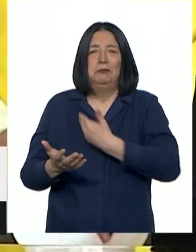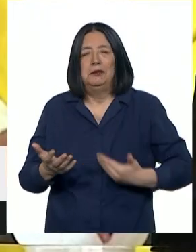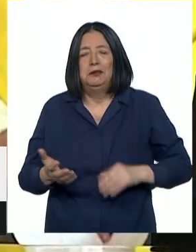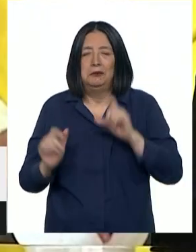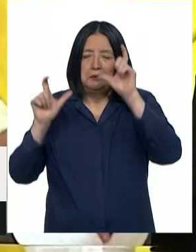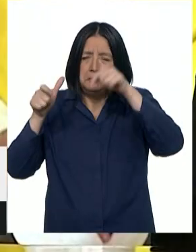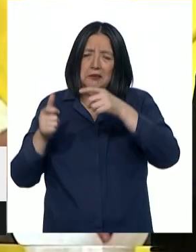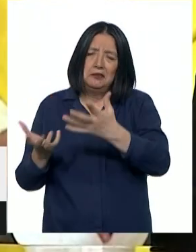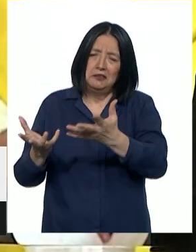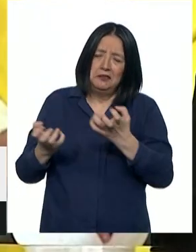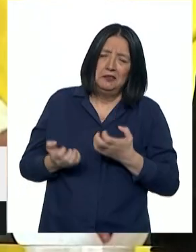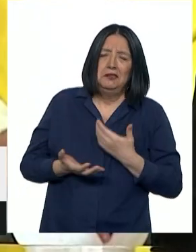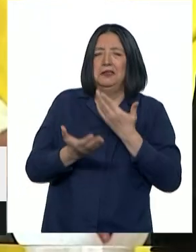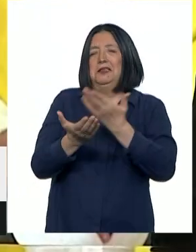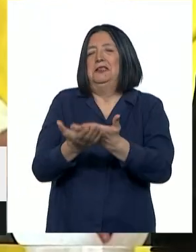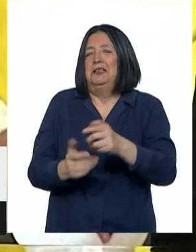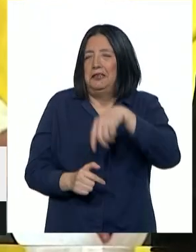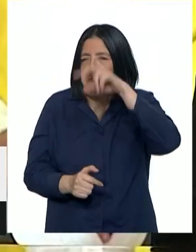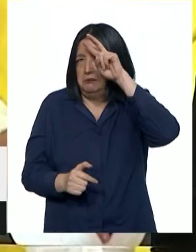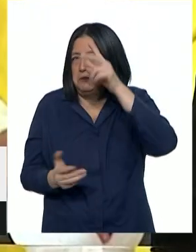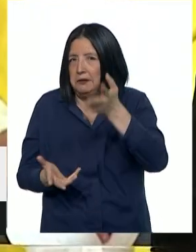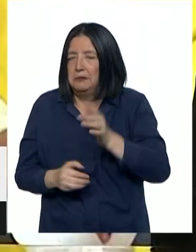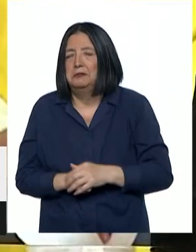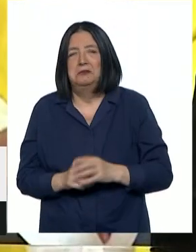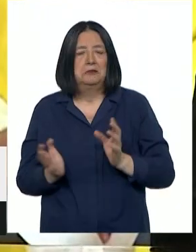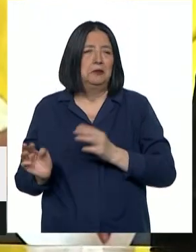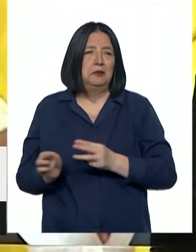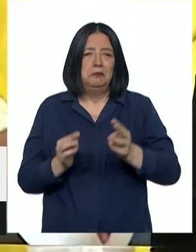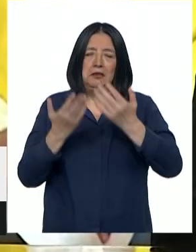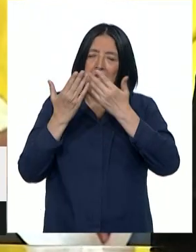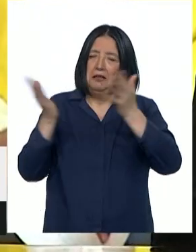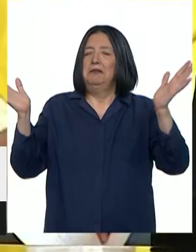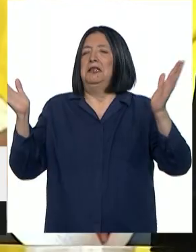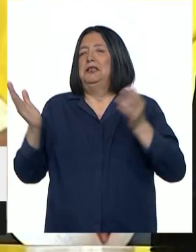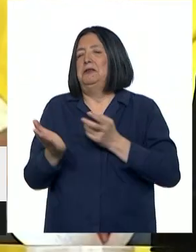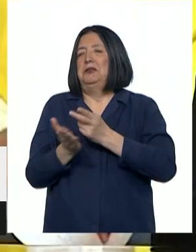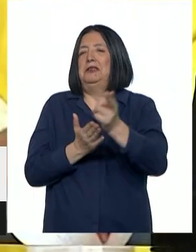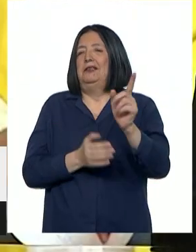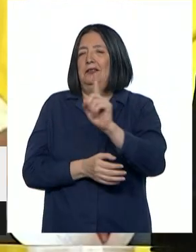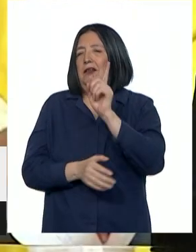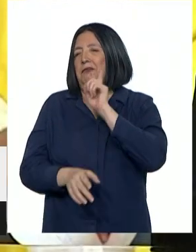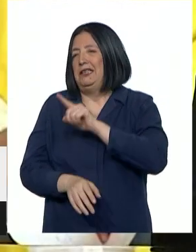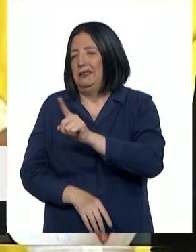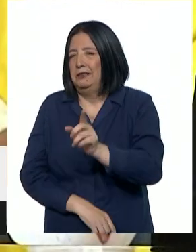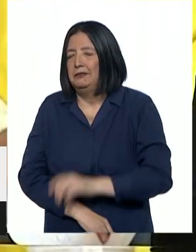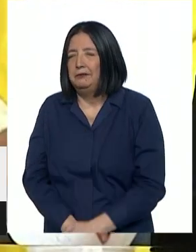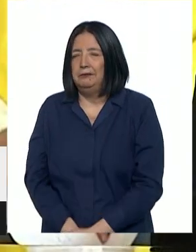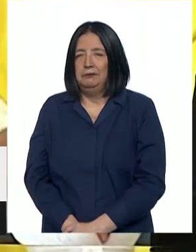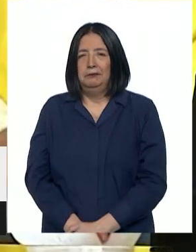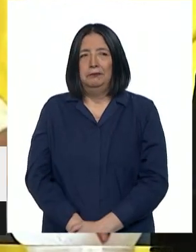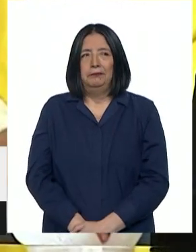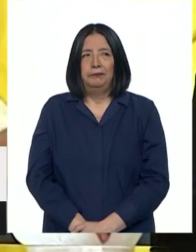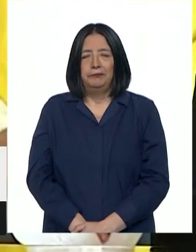Congreso, quieran plantearle al Perú de manera abierta, sincera y sin mentiras.